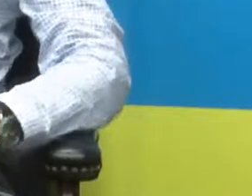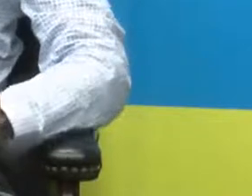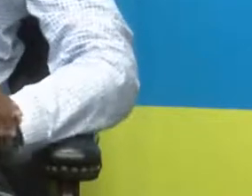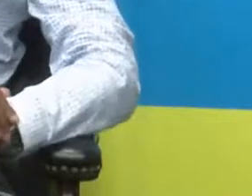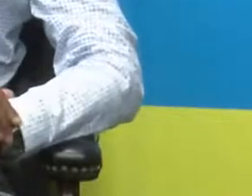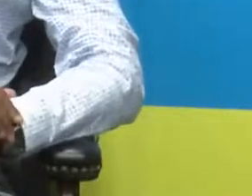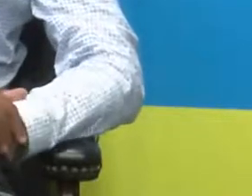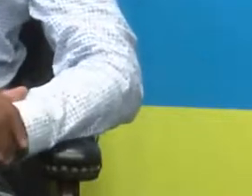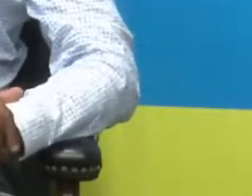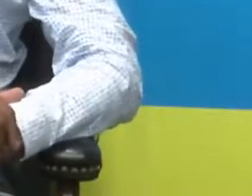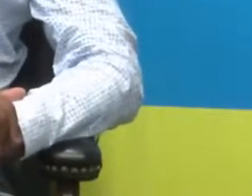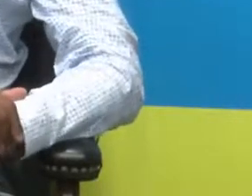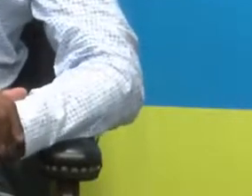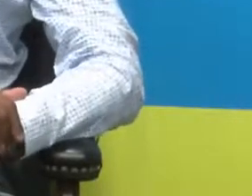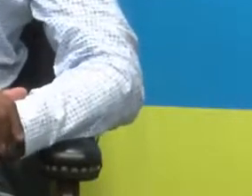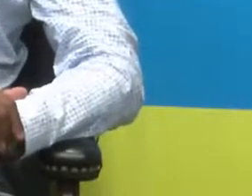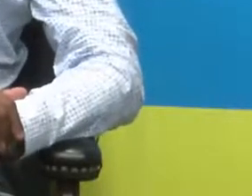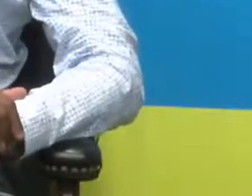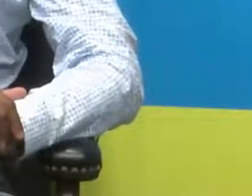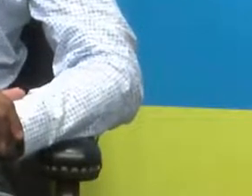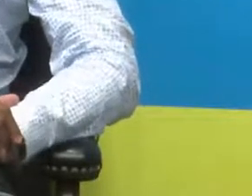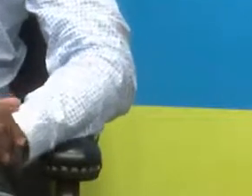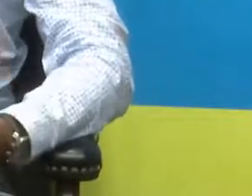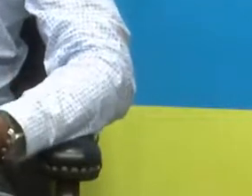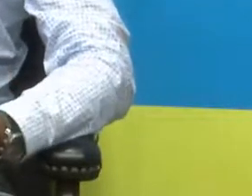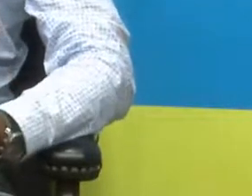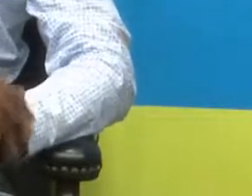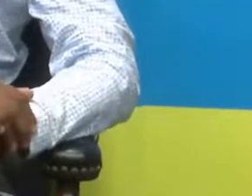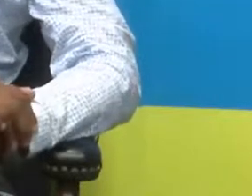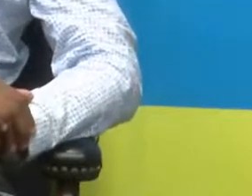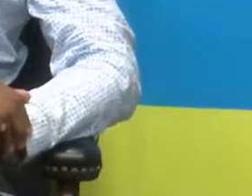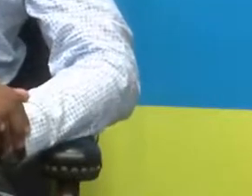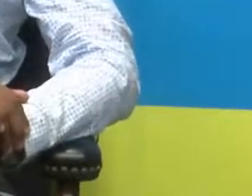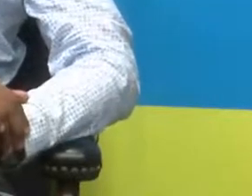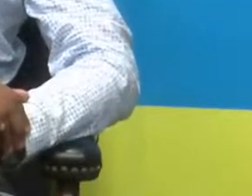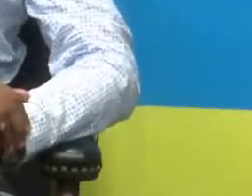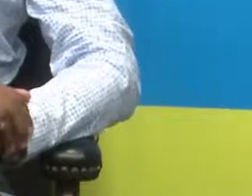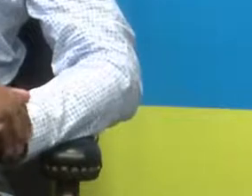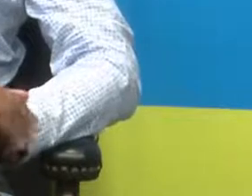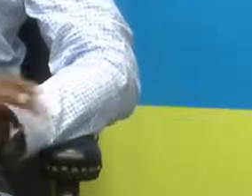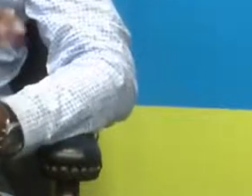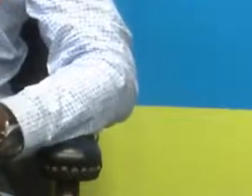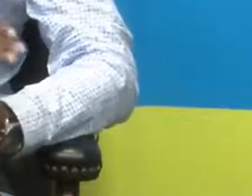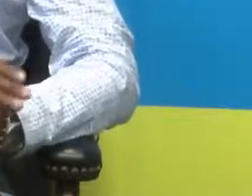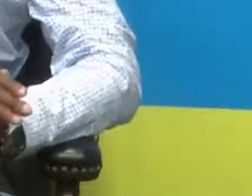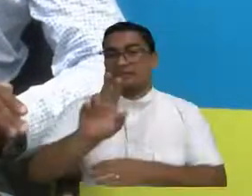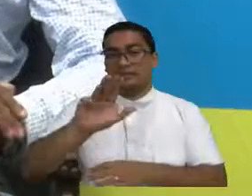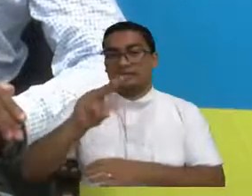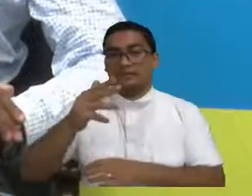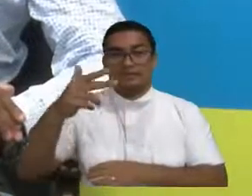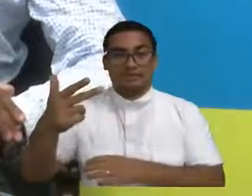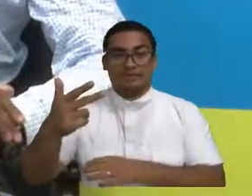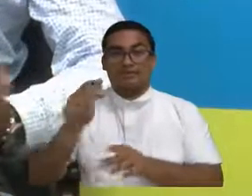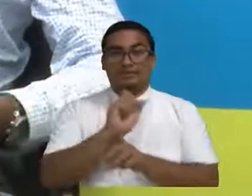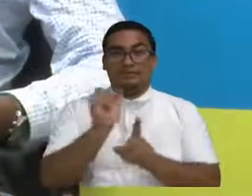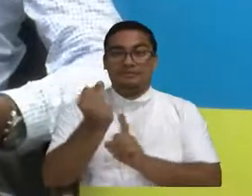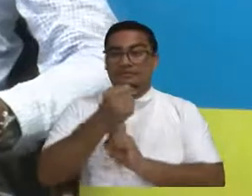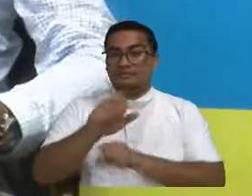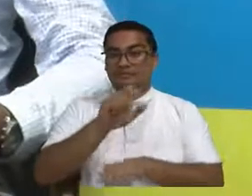Estamos dando inicio a su gustado programa Prevenir de Salud a través de la frecuencia del canal 98, el canal parlamentario, el